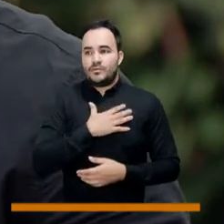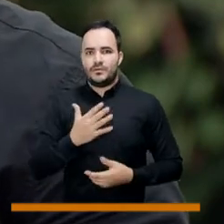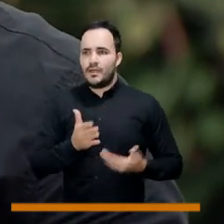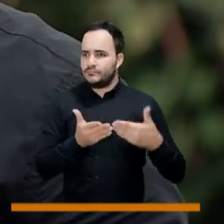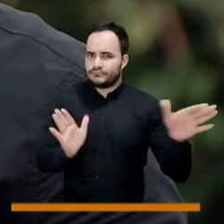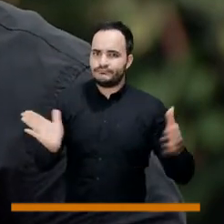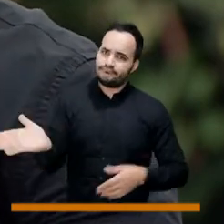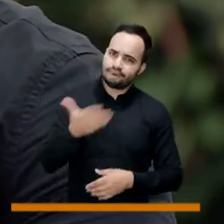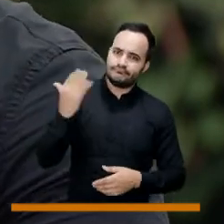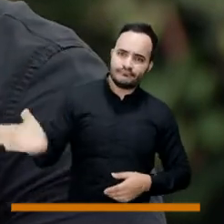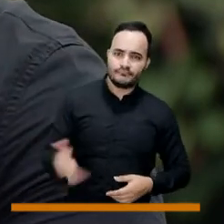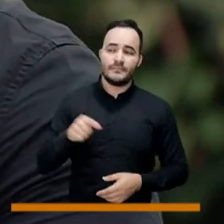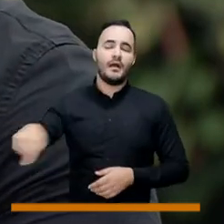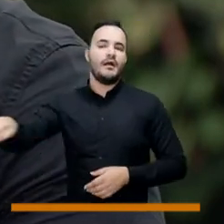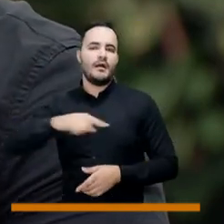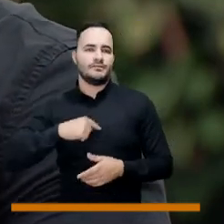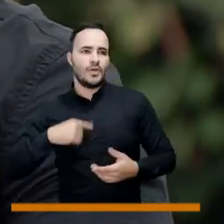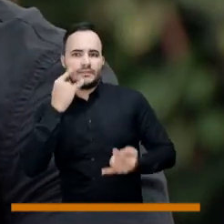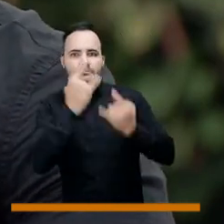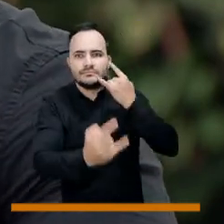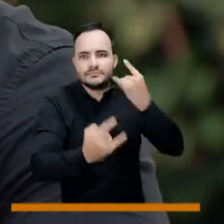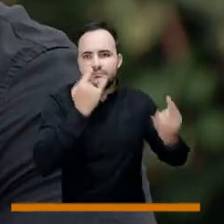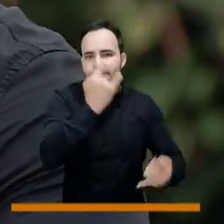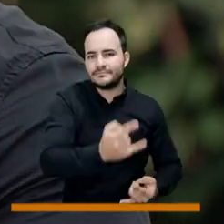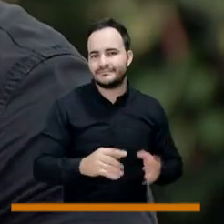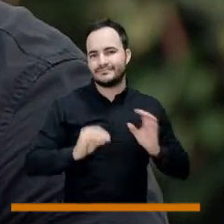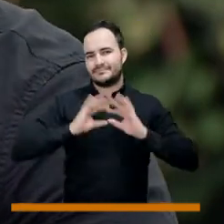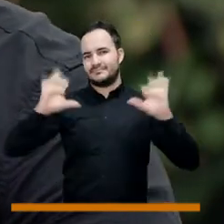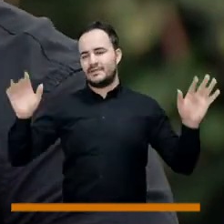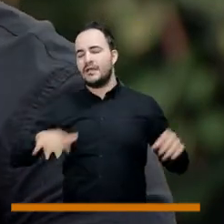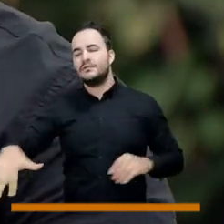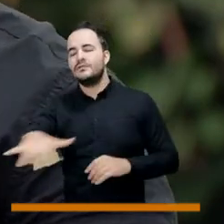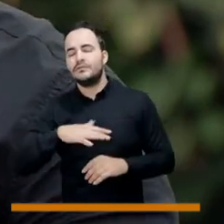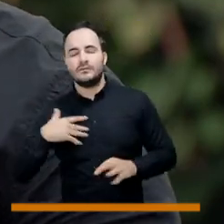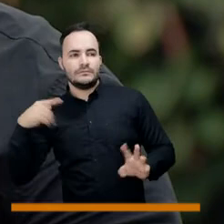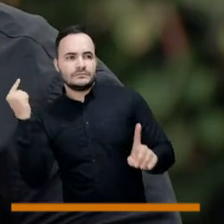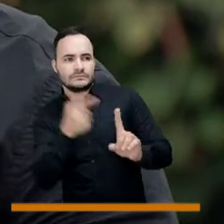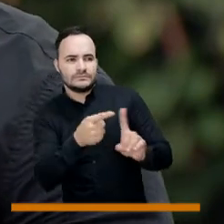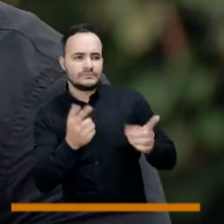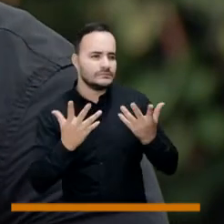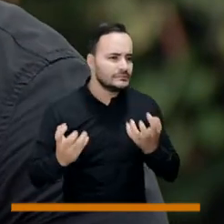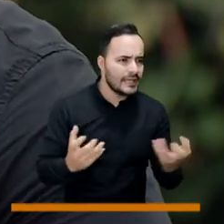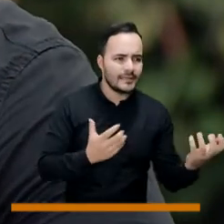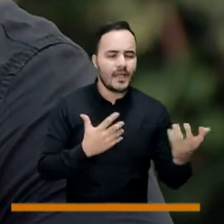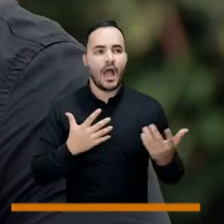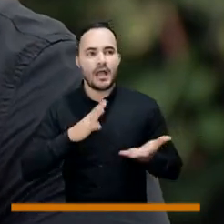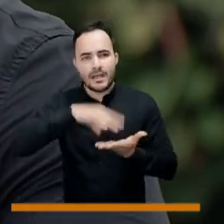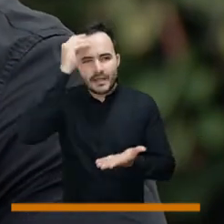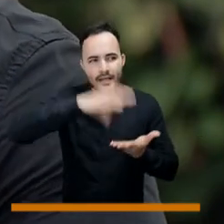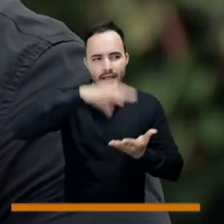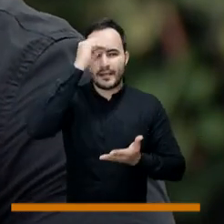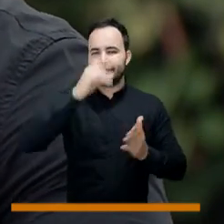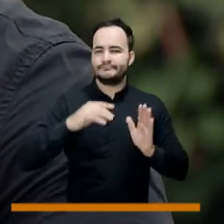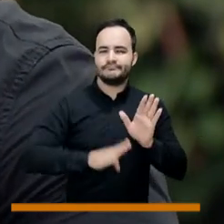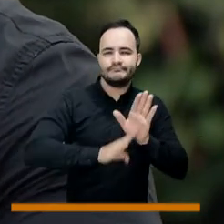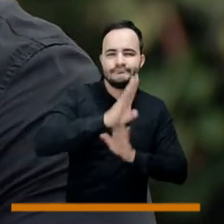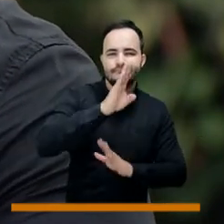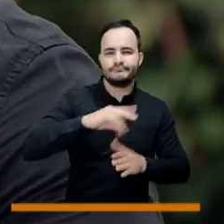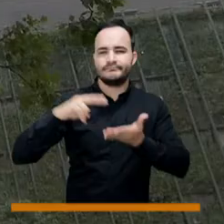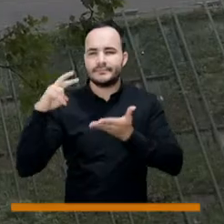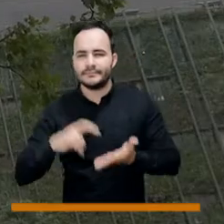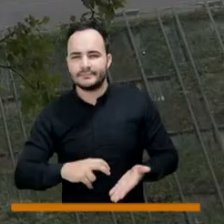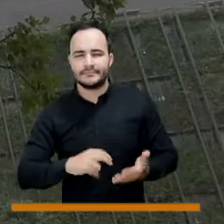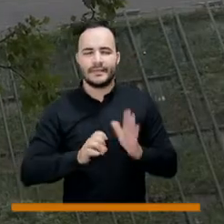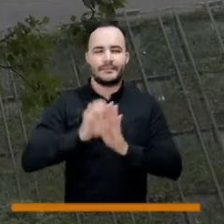niños, para nuestras niñas, para que ellos de esa manera vayan creciendo en ese ambiente del emprendimiento, en ese ambiente del desarrollo, en ese ambiente de